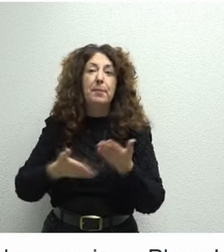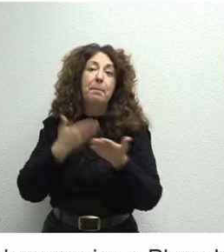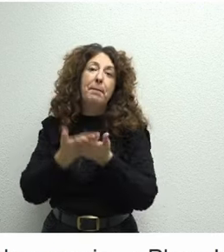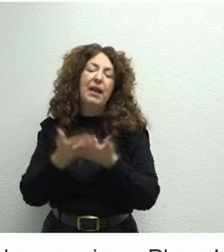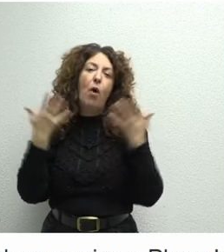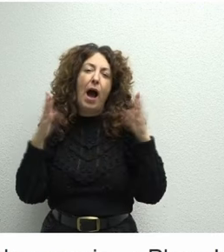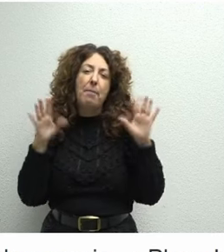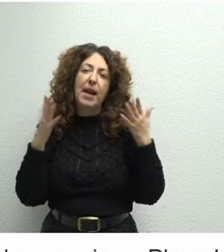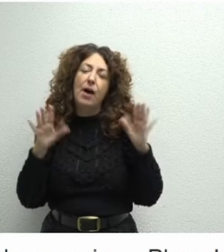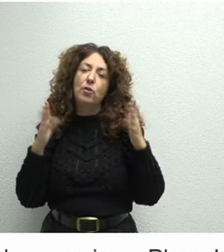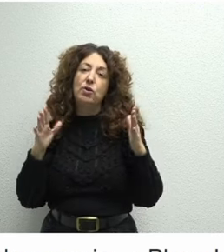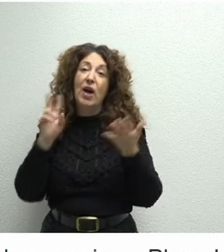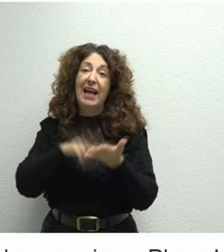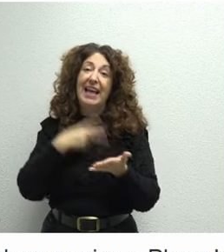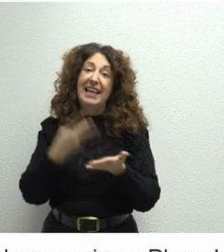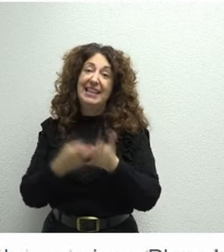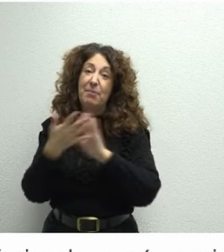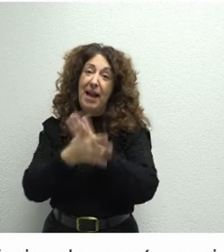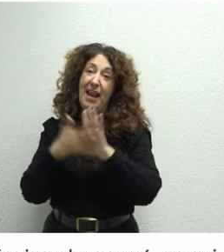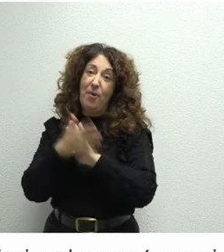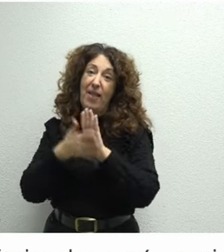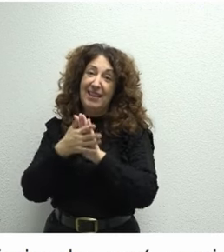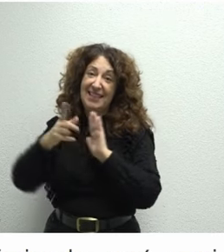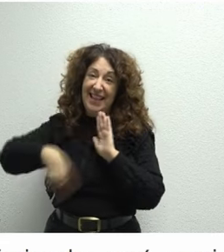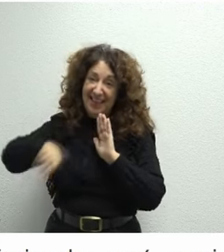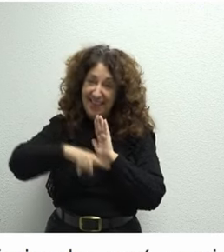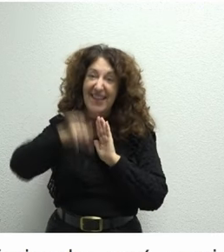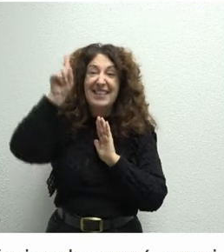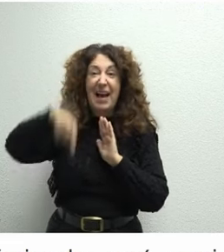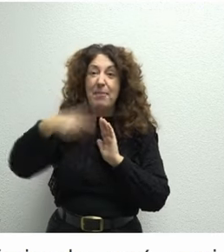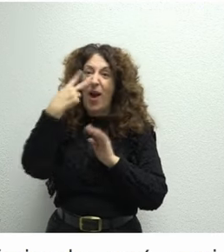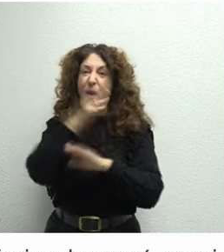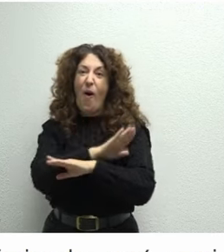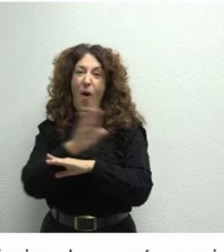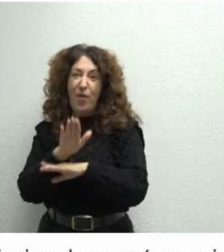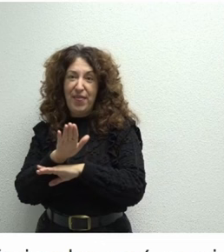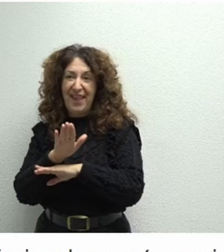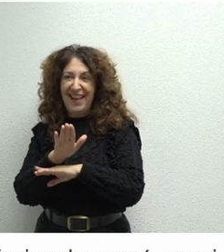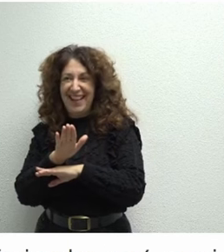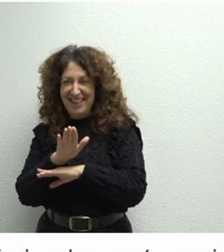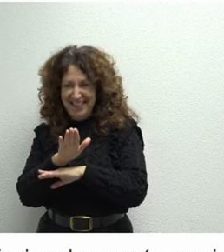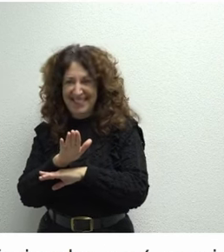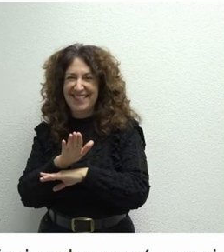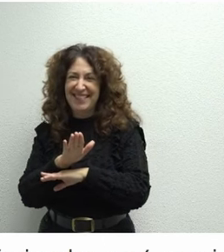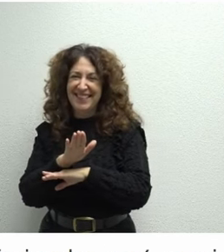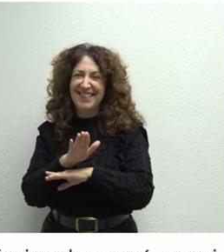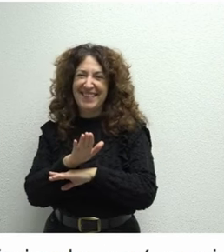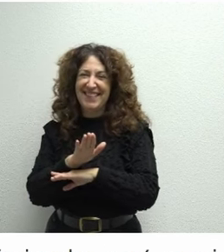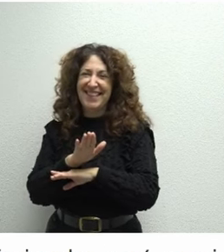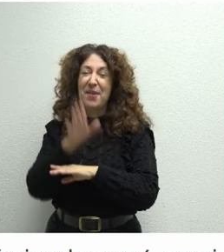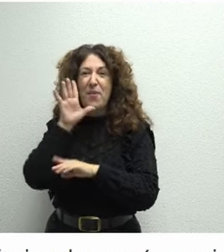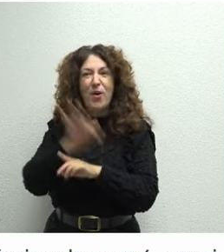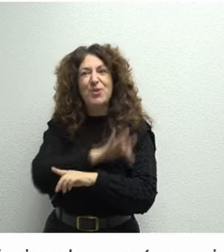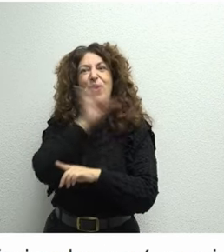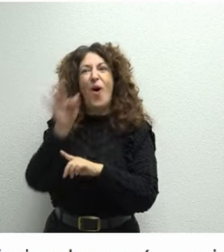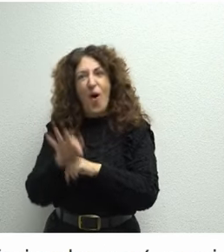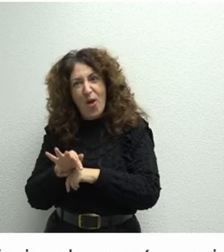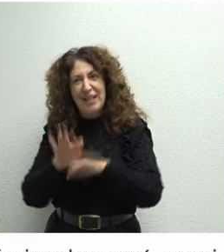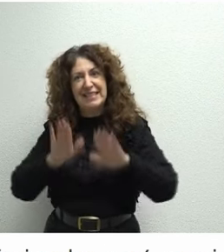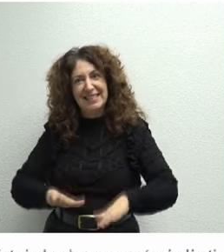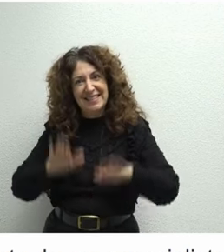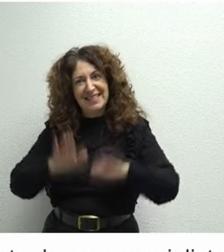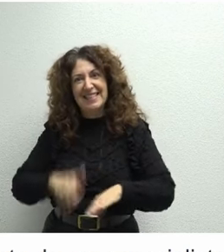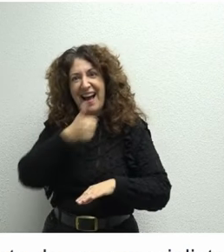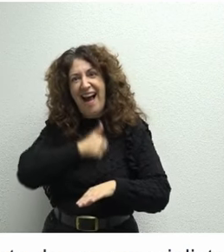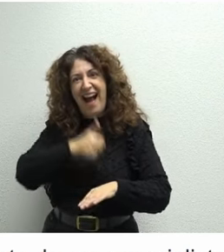aplauso a los intérpretes del lenguaje de sisno y a la 11 eh puesto que llevan todo el día aquí aguantando